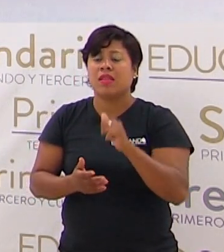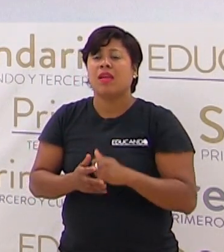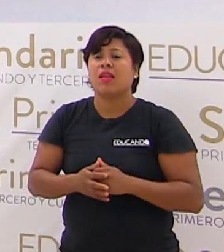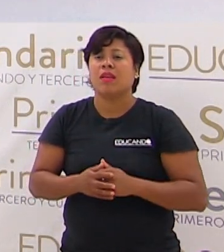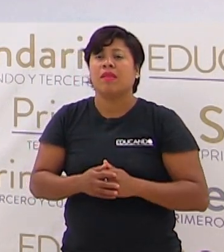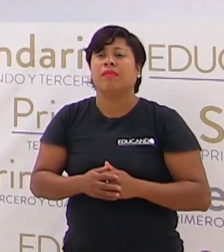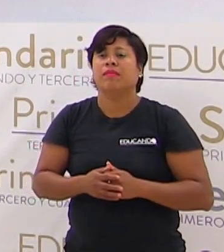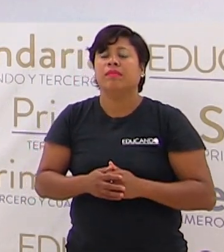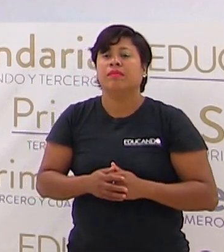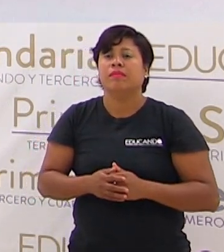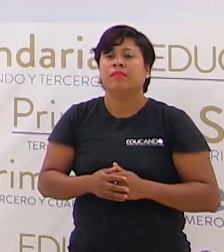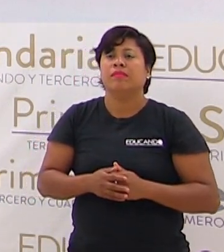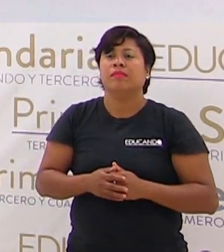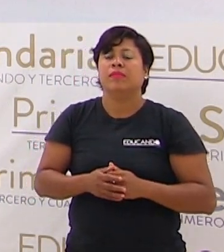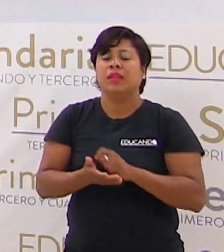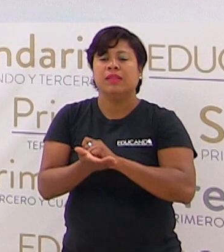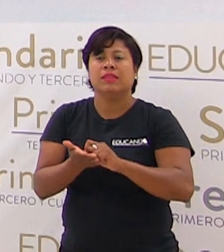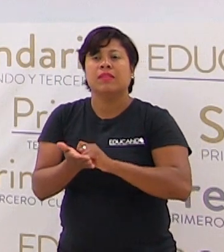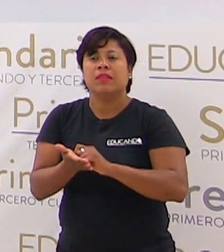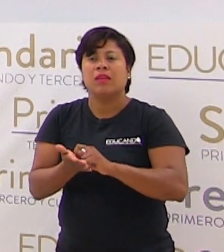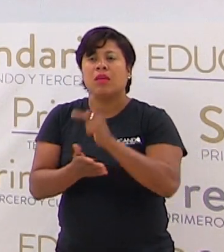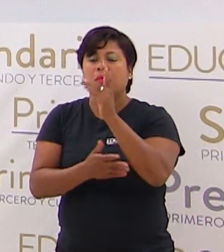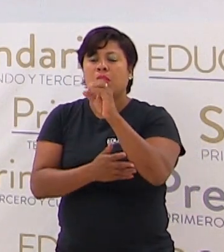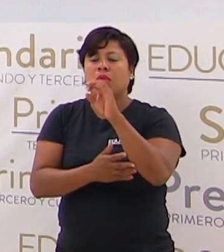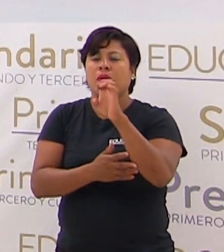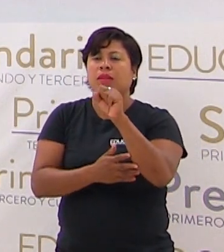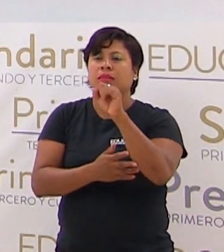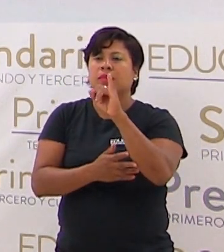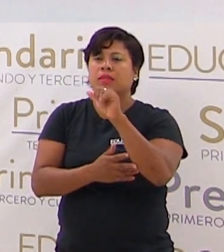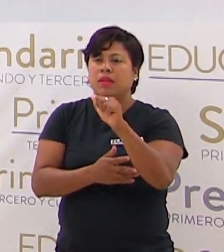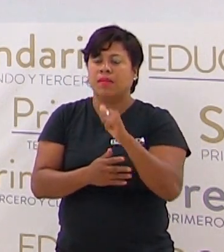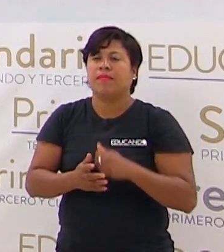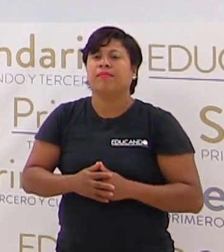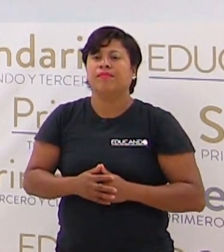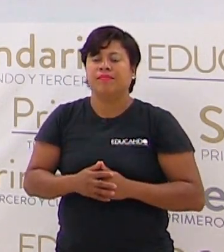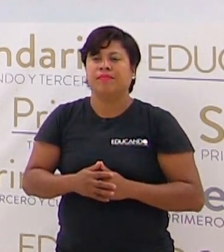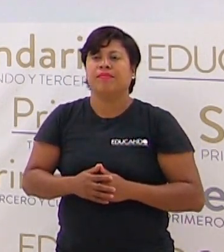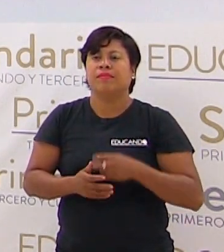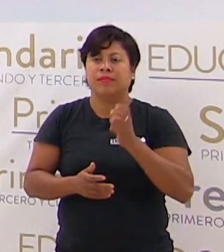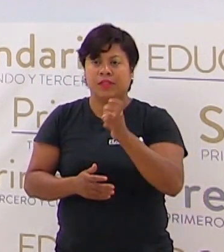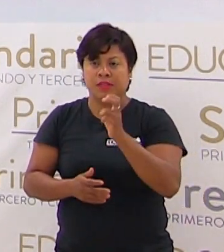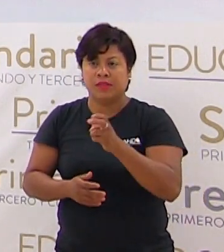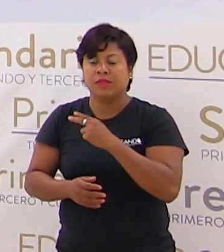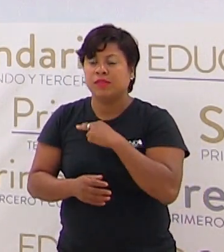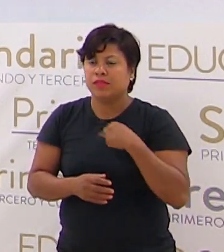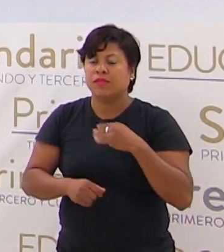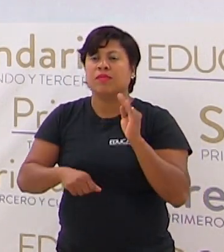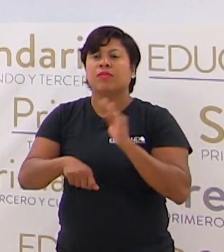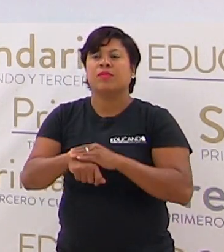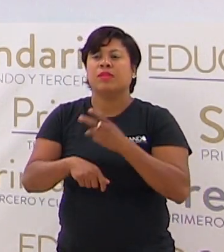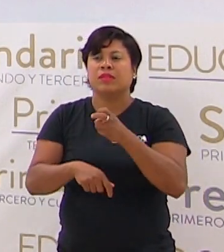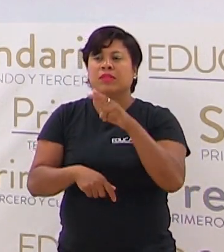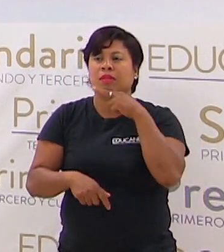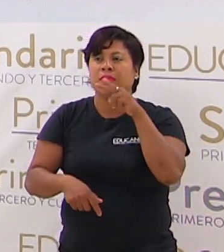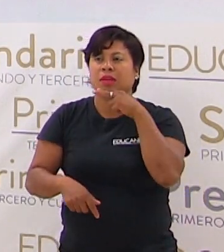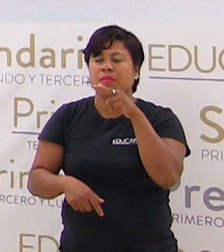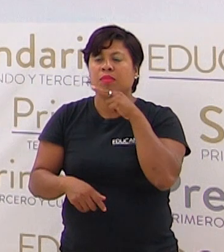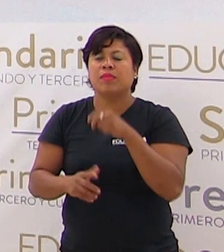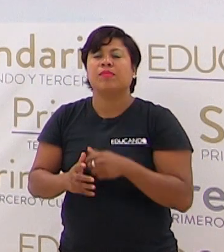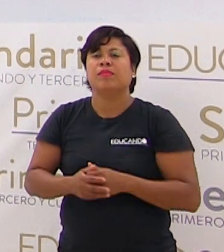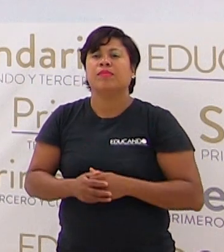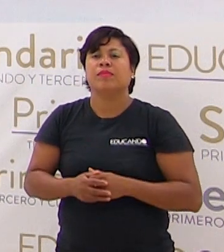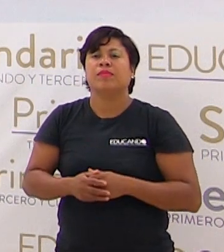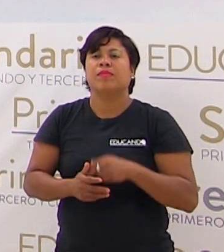atención, prefería escribir poesía. Por lo tanto, aquí vamos a poner el